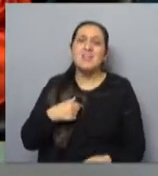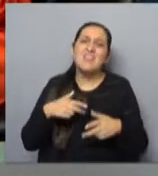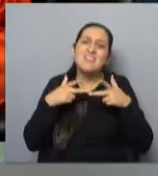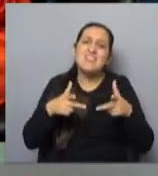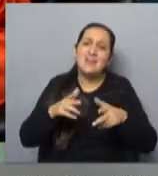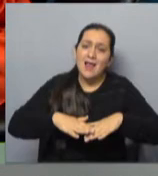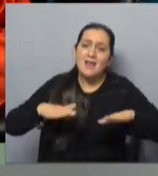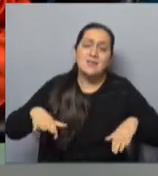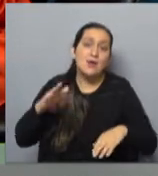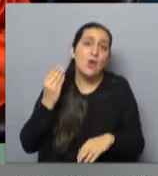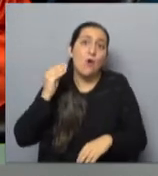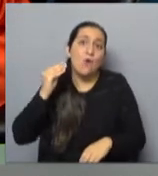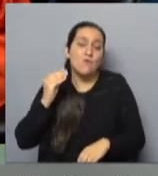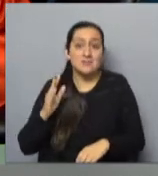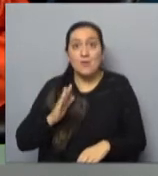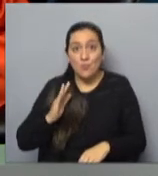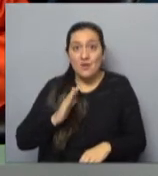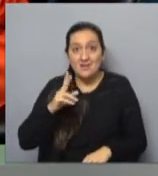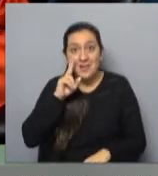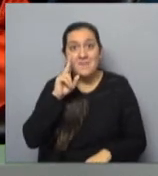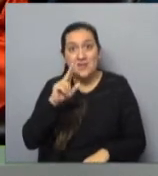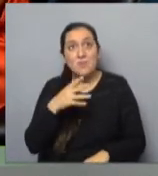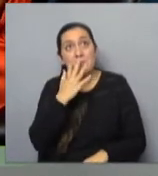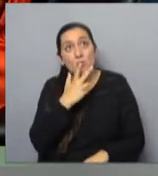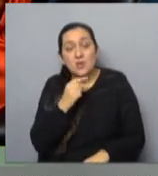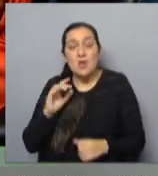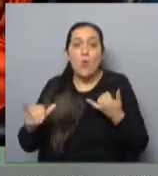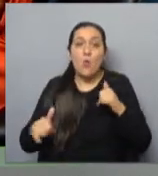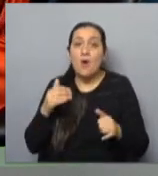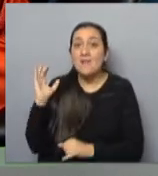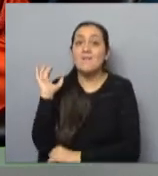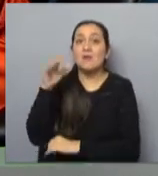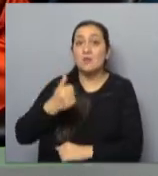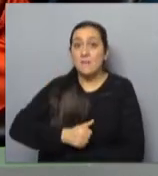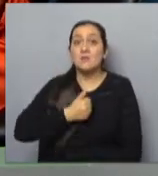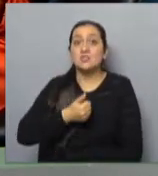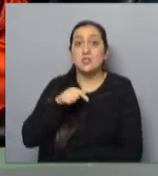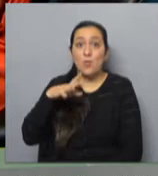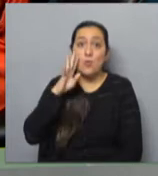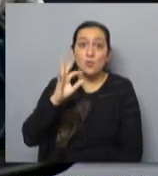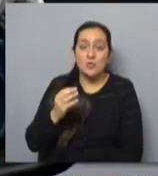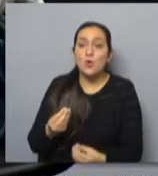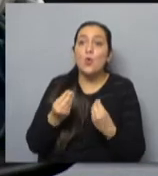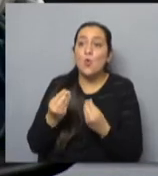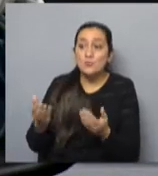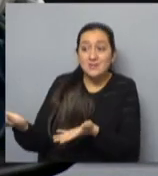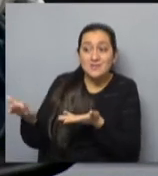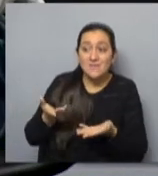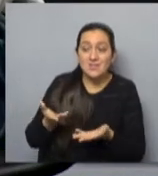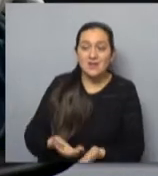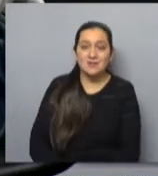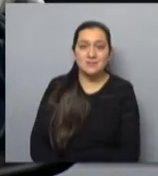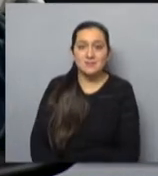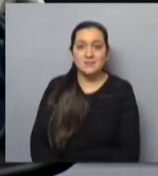nos están viendo la que dice bueno quizá me gustaría jugar al básquet y aprovechar toda esta movida como como se les invita